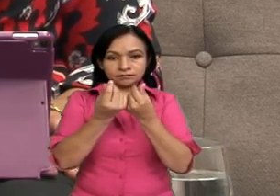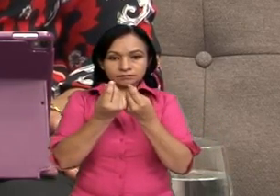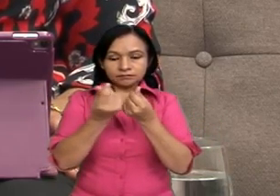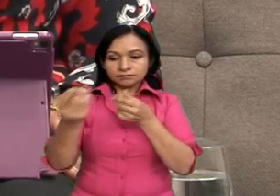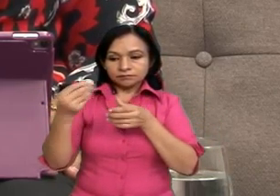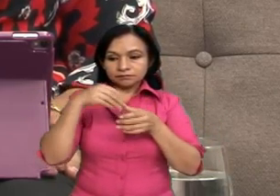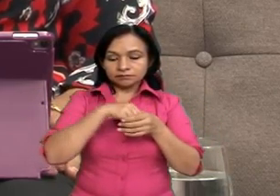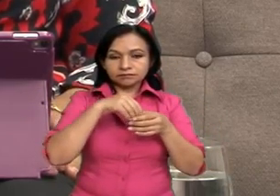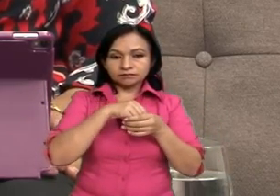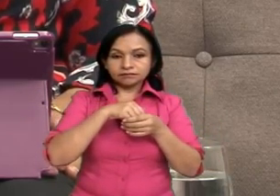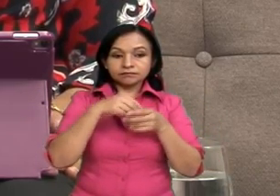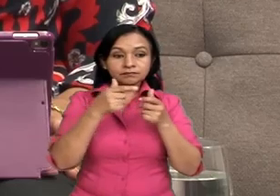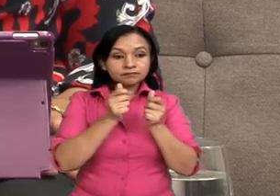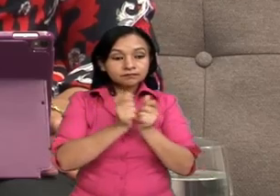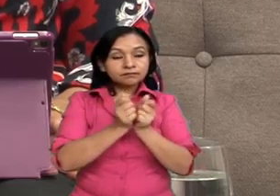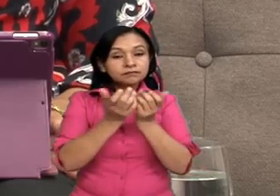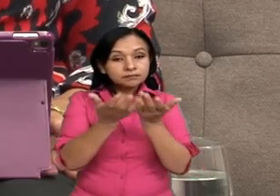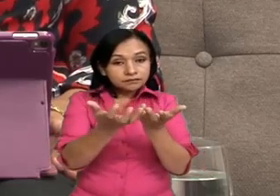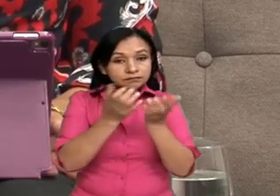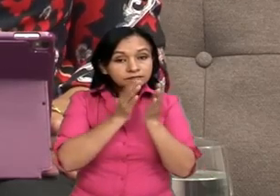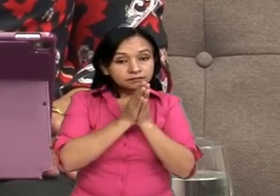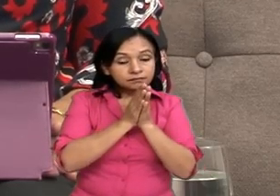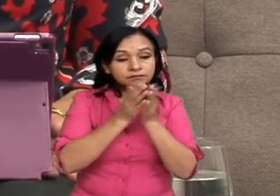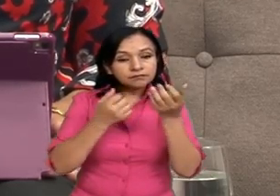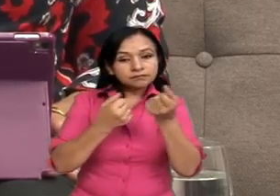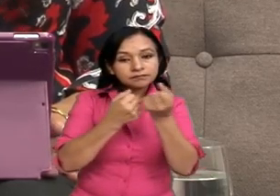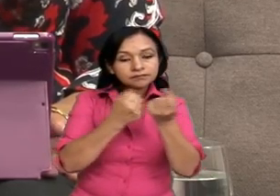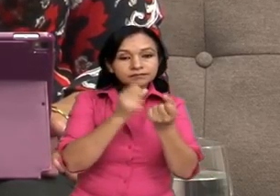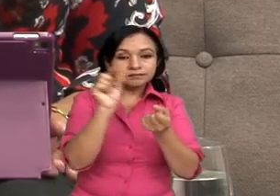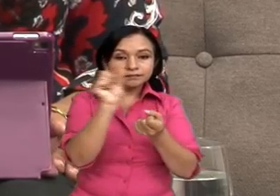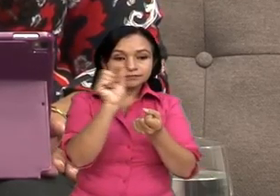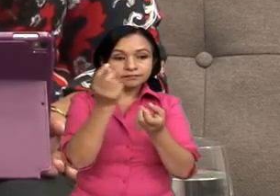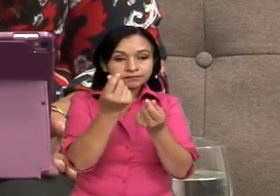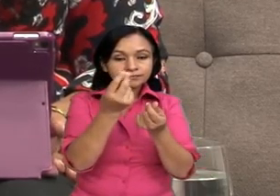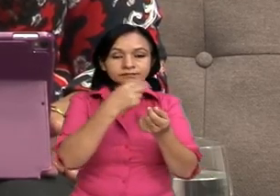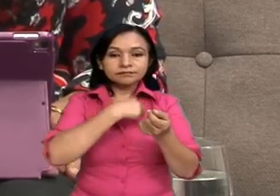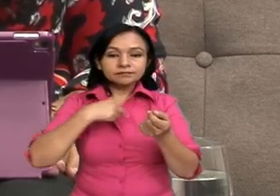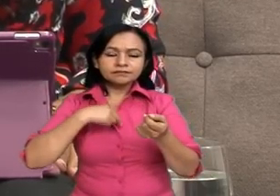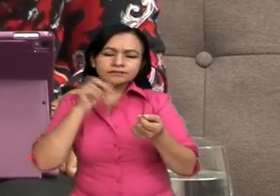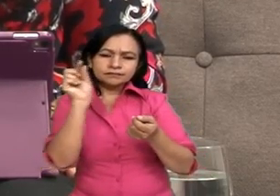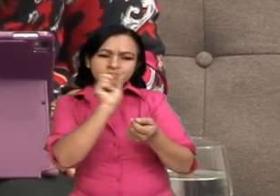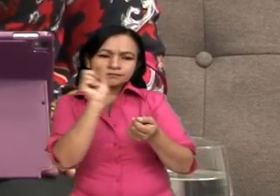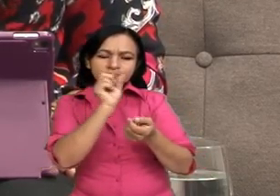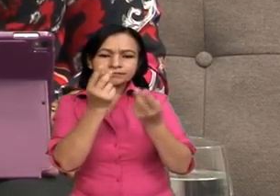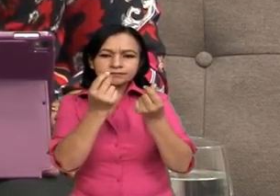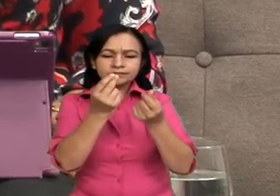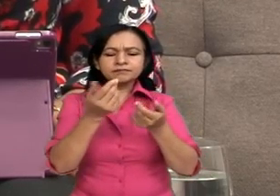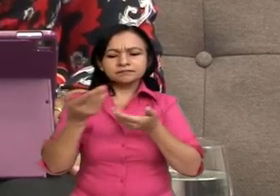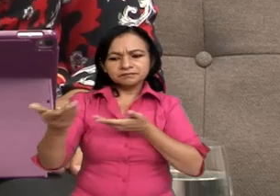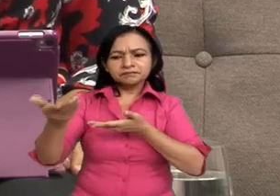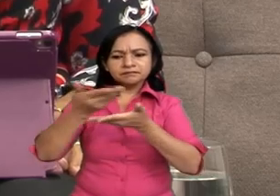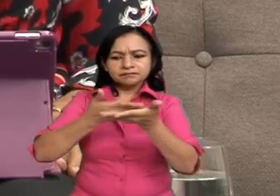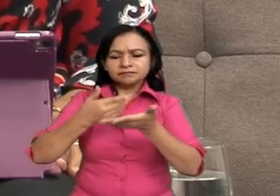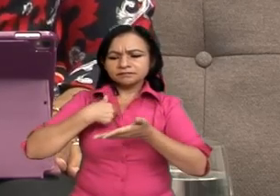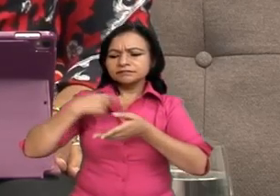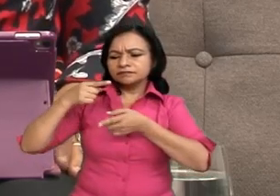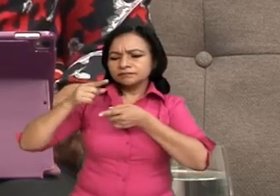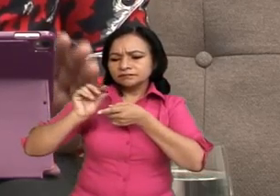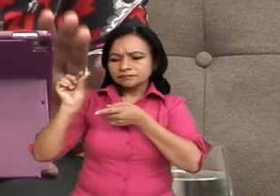núcleo solicita apoyo para emprender o préstamo y eso, y ellos se están